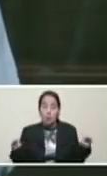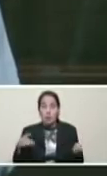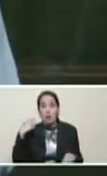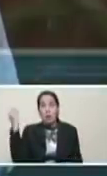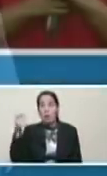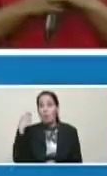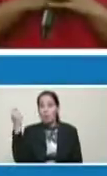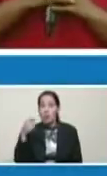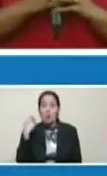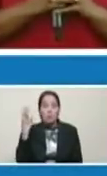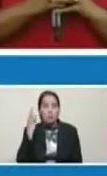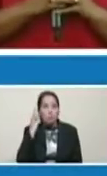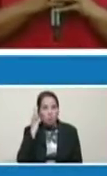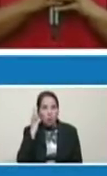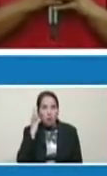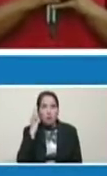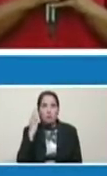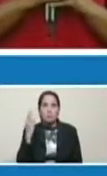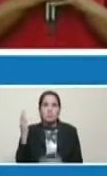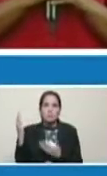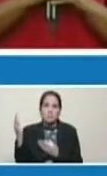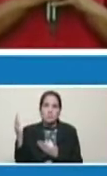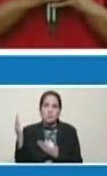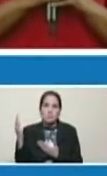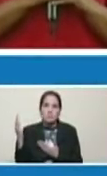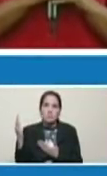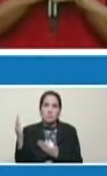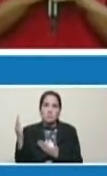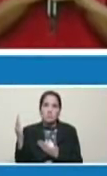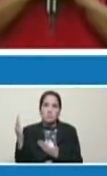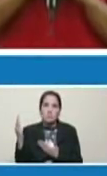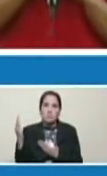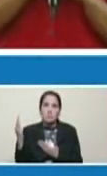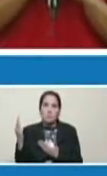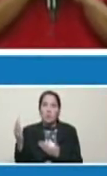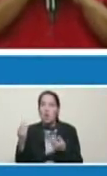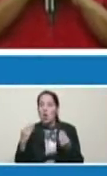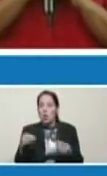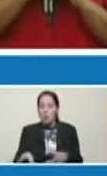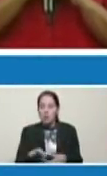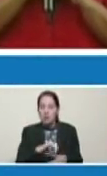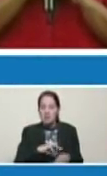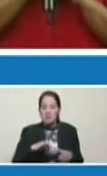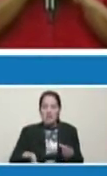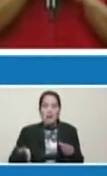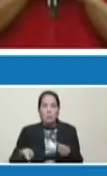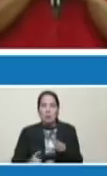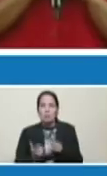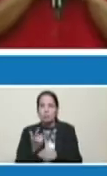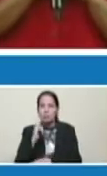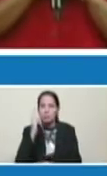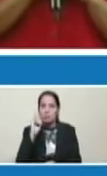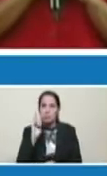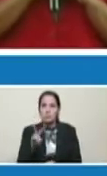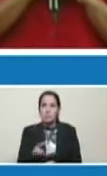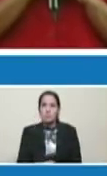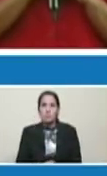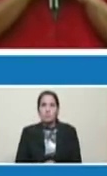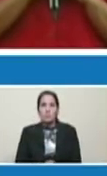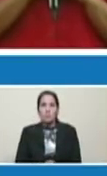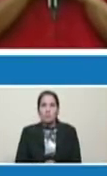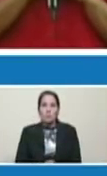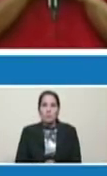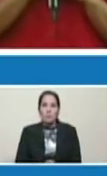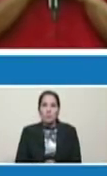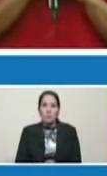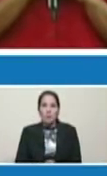margaud godoy precisamente en el plan de siembra de cereales en la unidad productiva